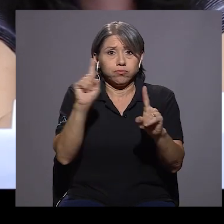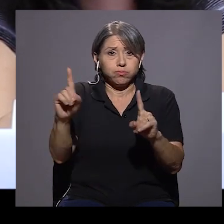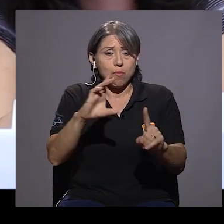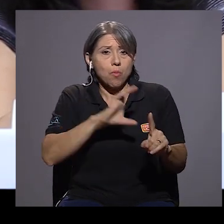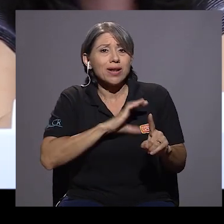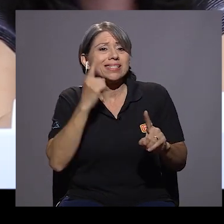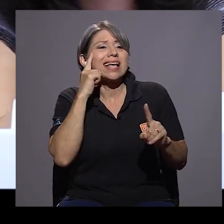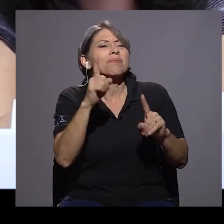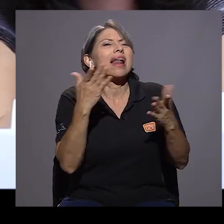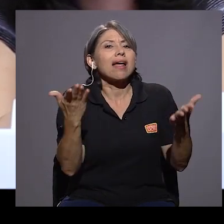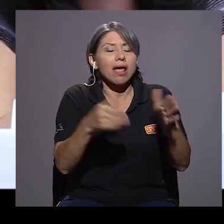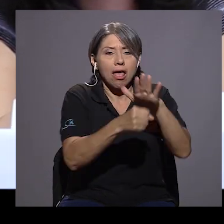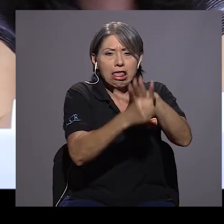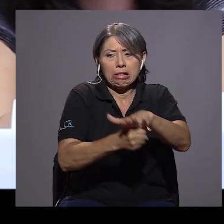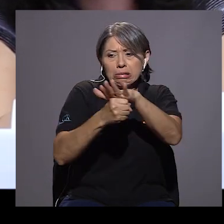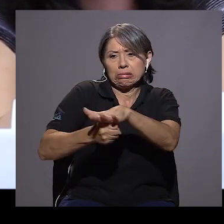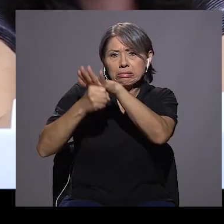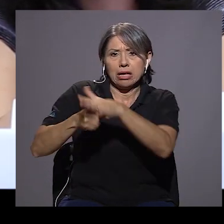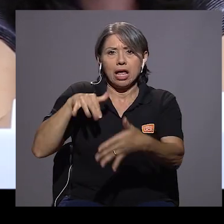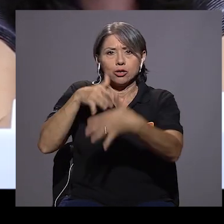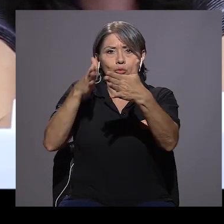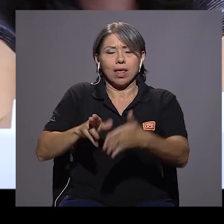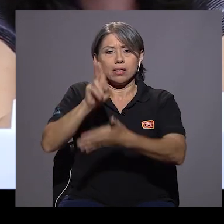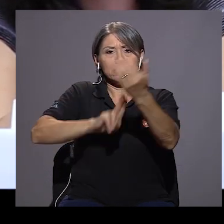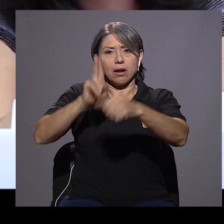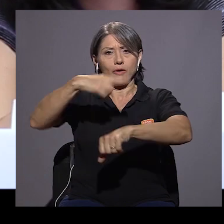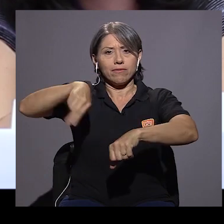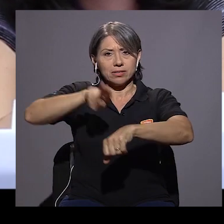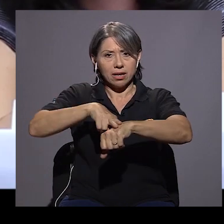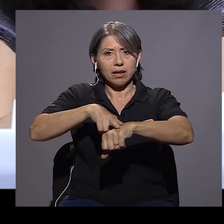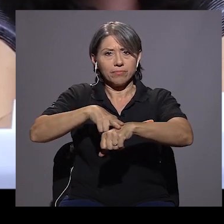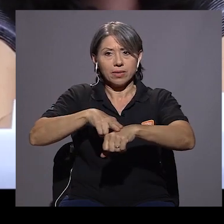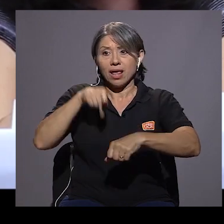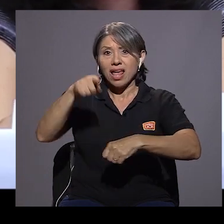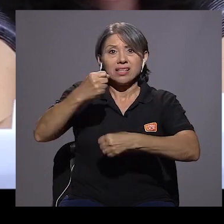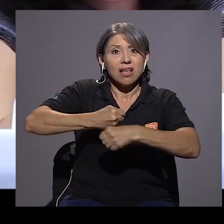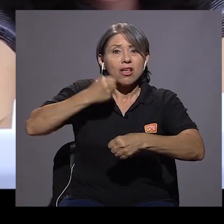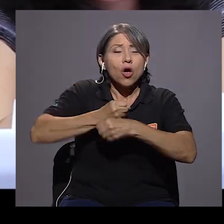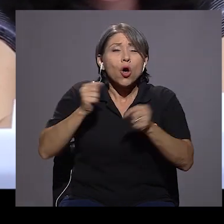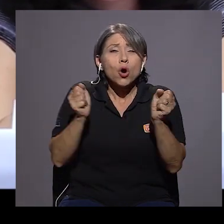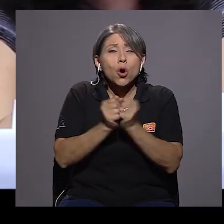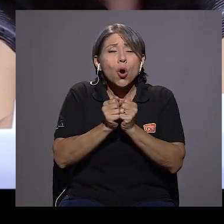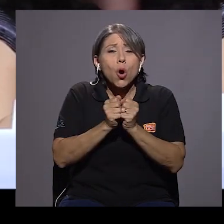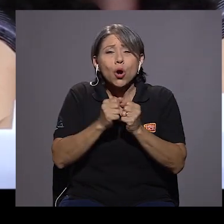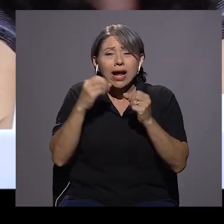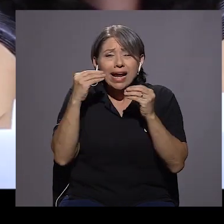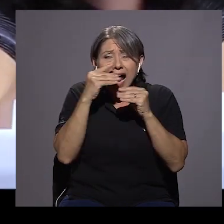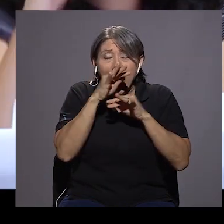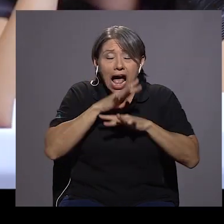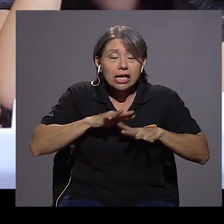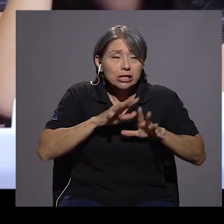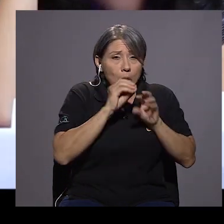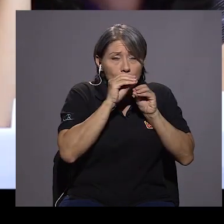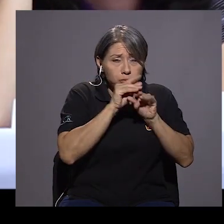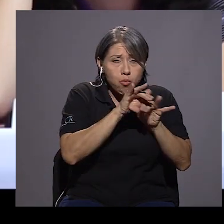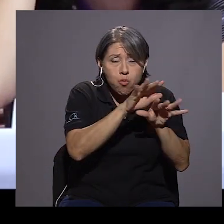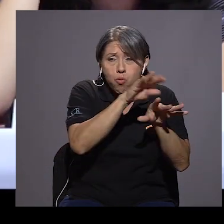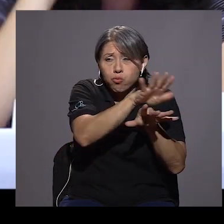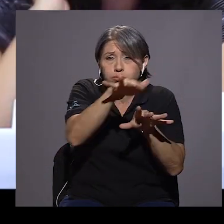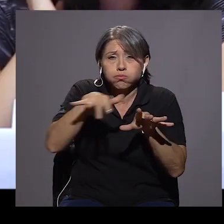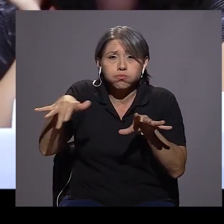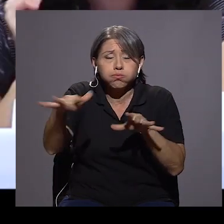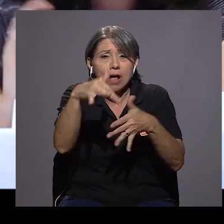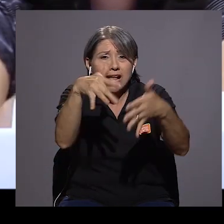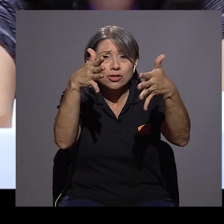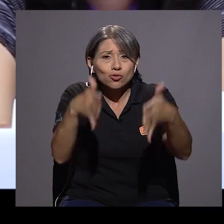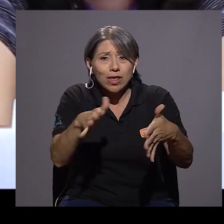los antimotines para reprimir a las y los estudiantes de la UNA. El operativo lanzó gases lacrimógenos a las y